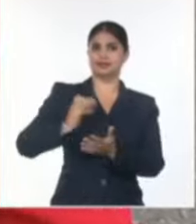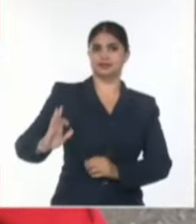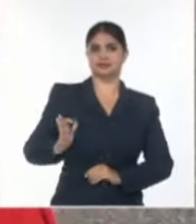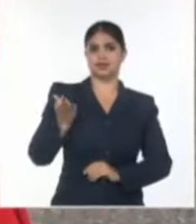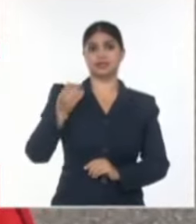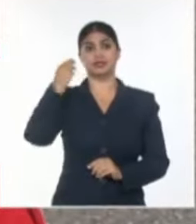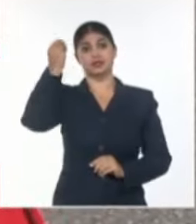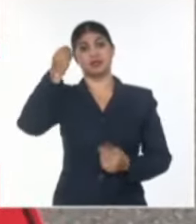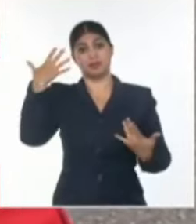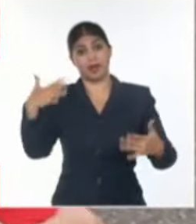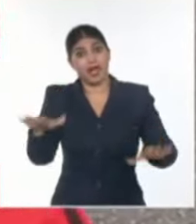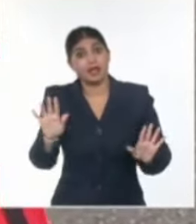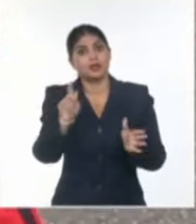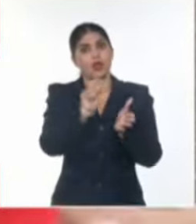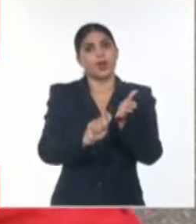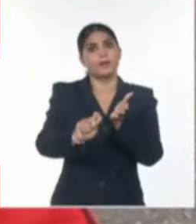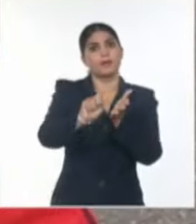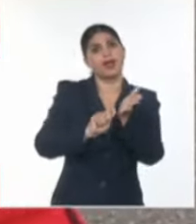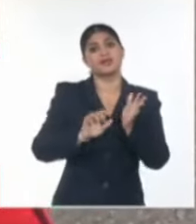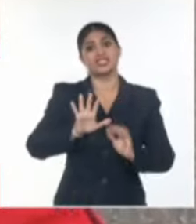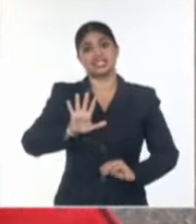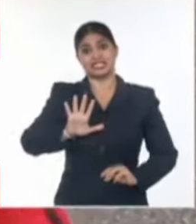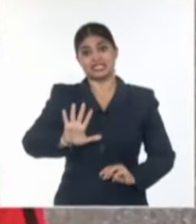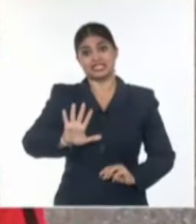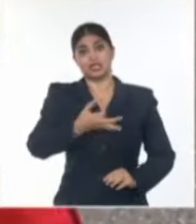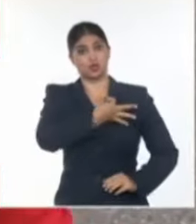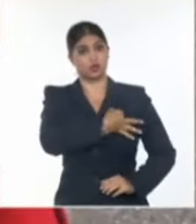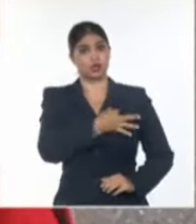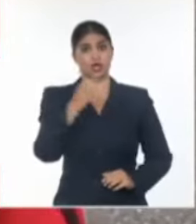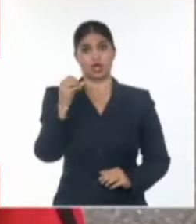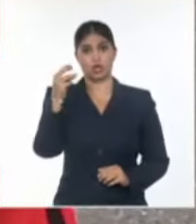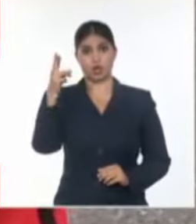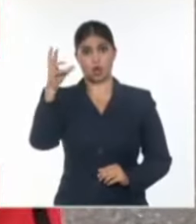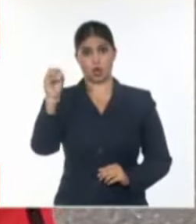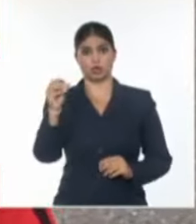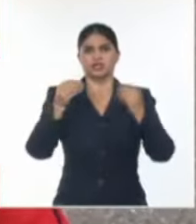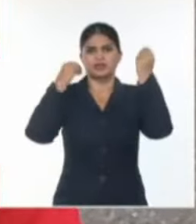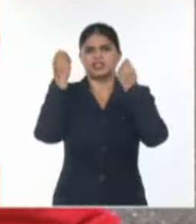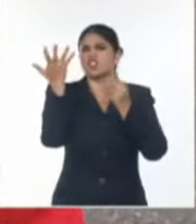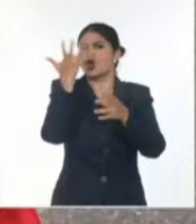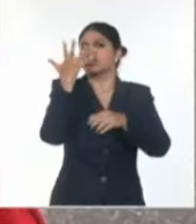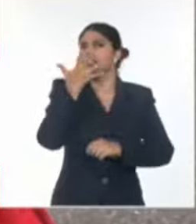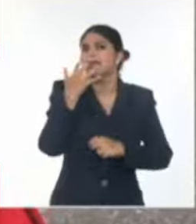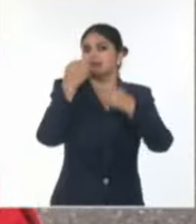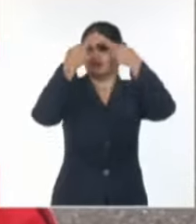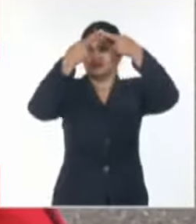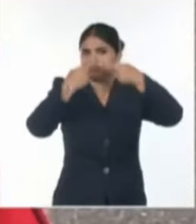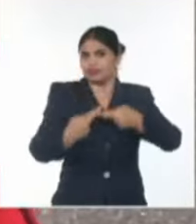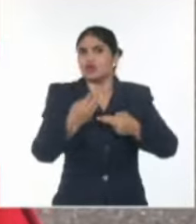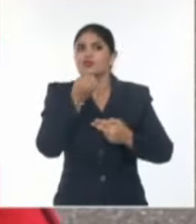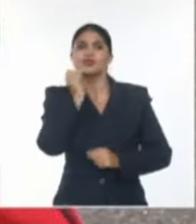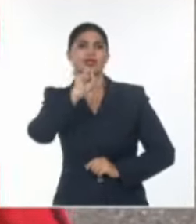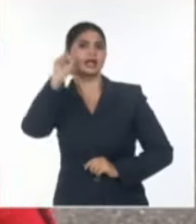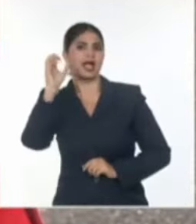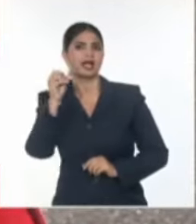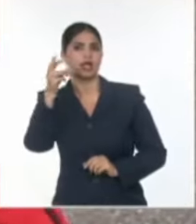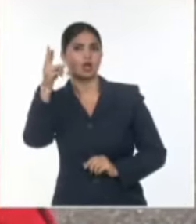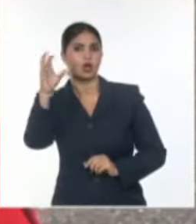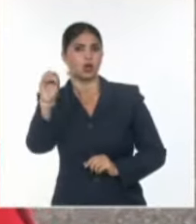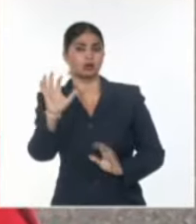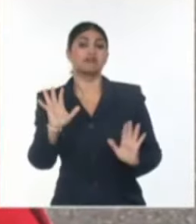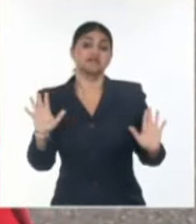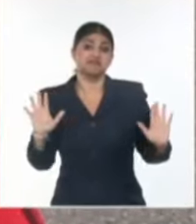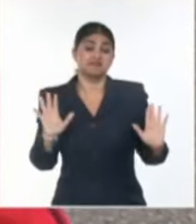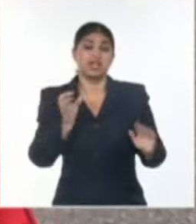oro, posibilidades, es decir, de atletas que pueden obtener un título. Y bueno, en general quizás entre 2, 10, 13, 14